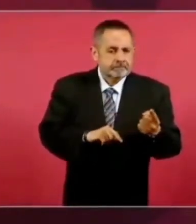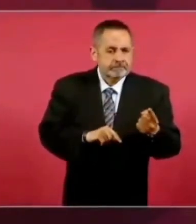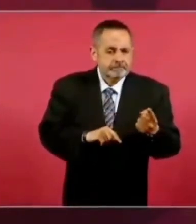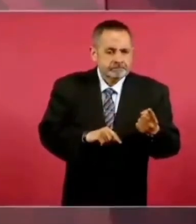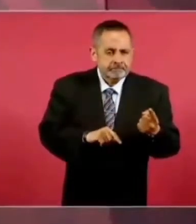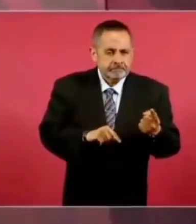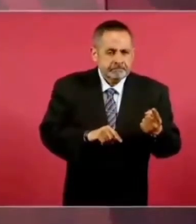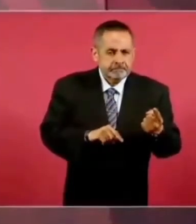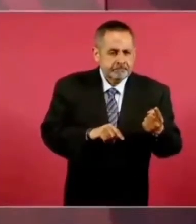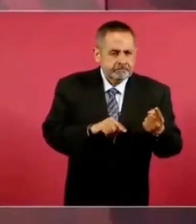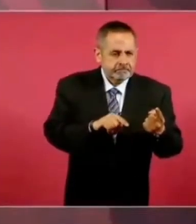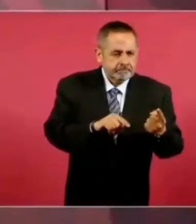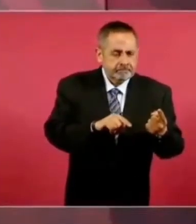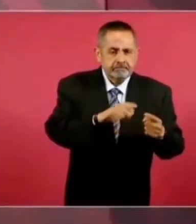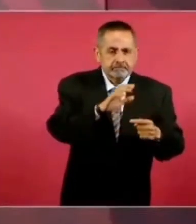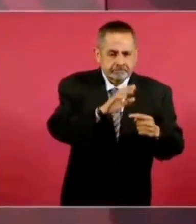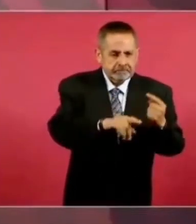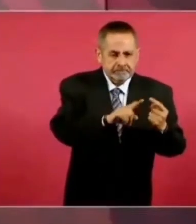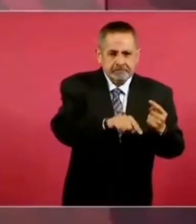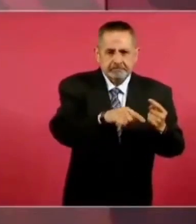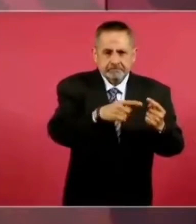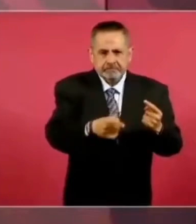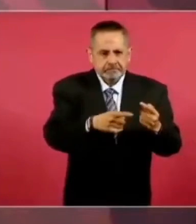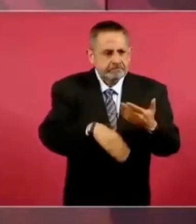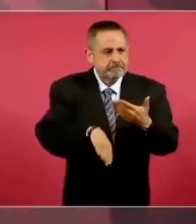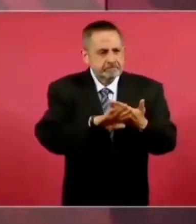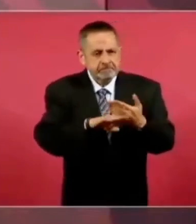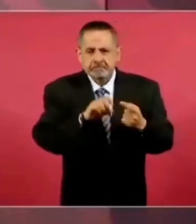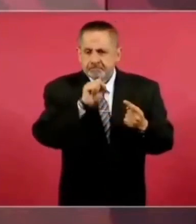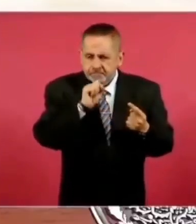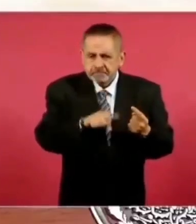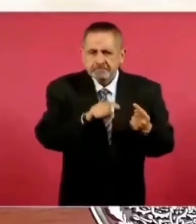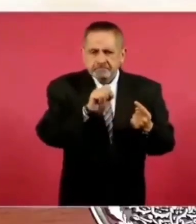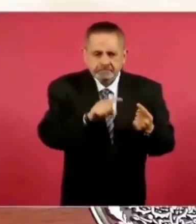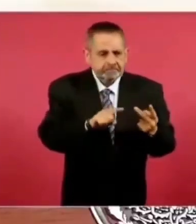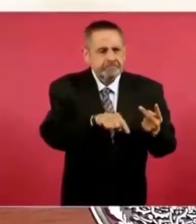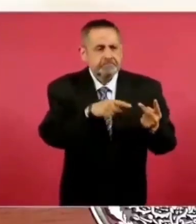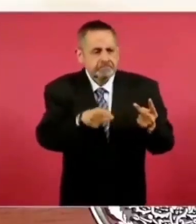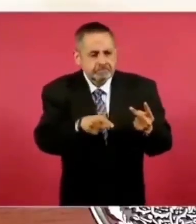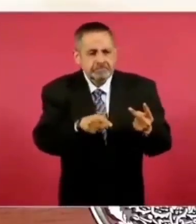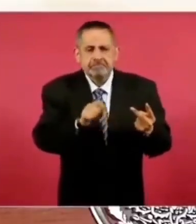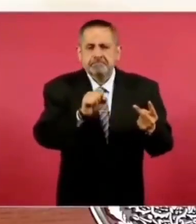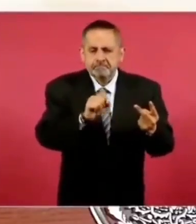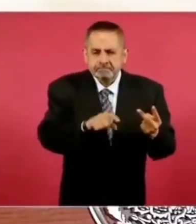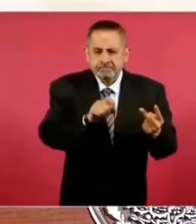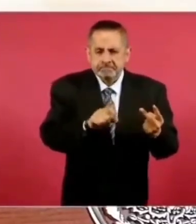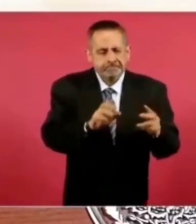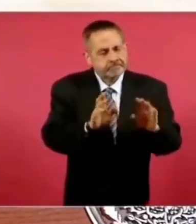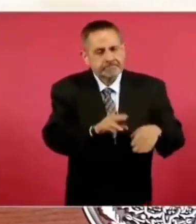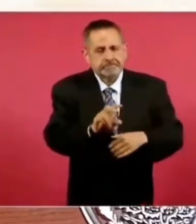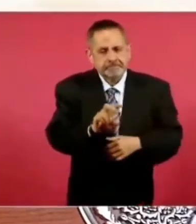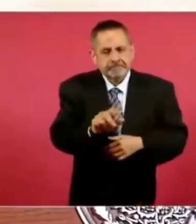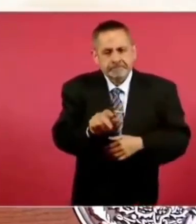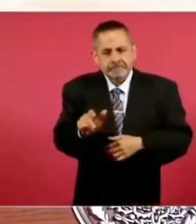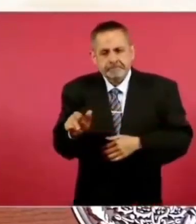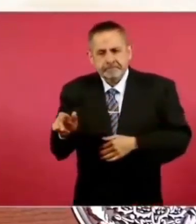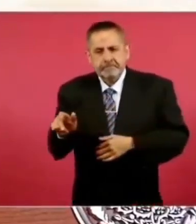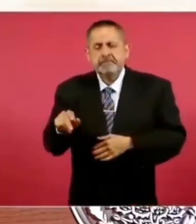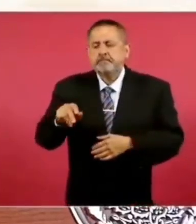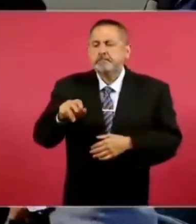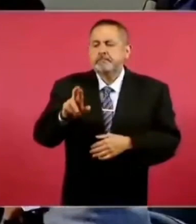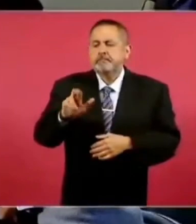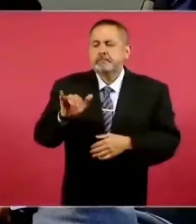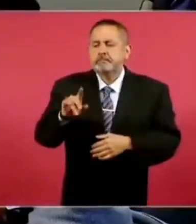termina uno un programa, entra el otro, lo mismo, y el otro, pero le cambia uno a Radio 1000